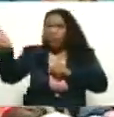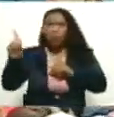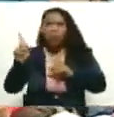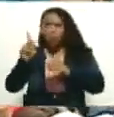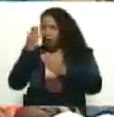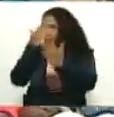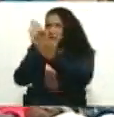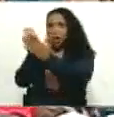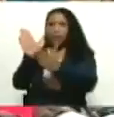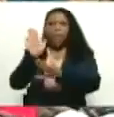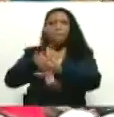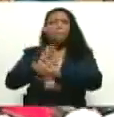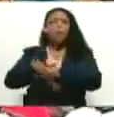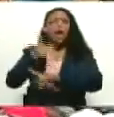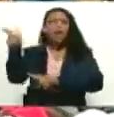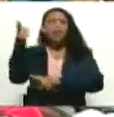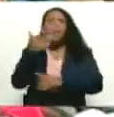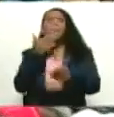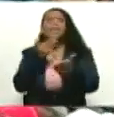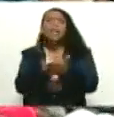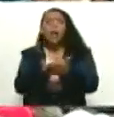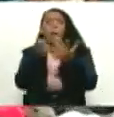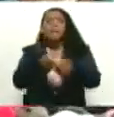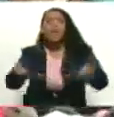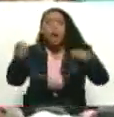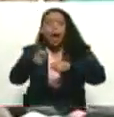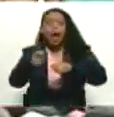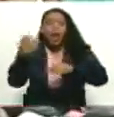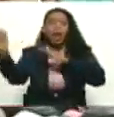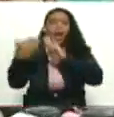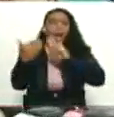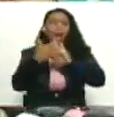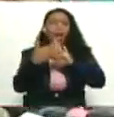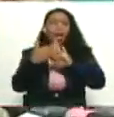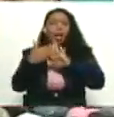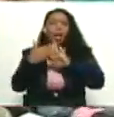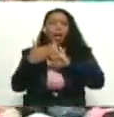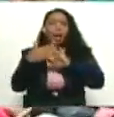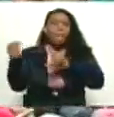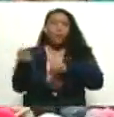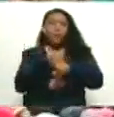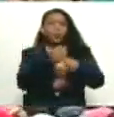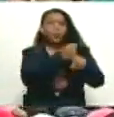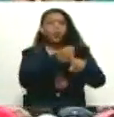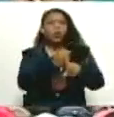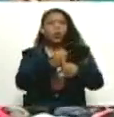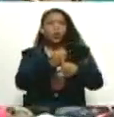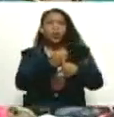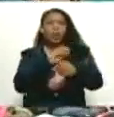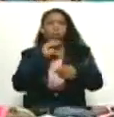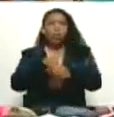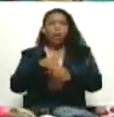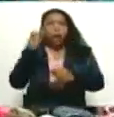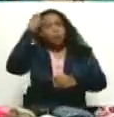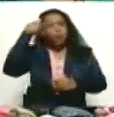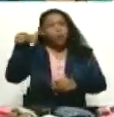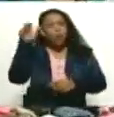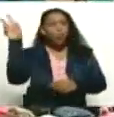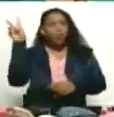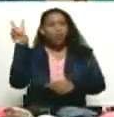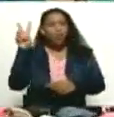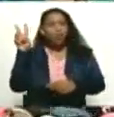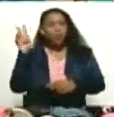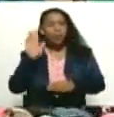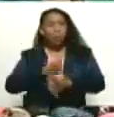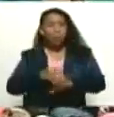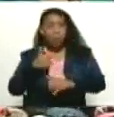interpelarlos. ¿Por qué ellos pidieron bloqueo, sanciones, atropellos, ataques, invasiones a nuestro pueblo? Porque les